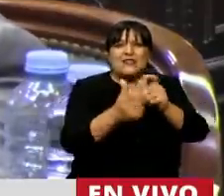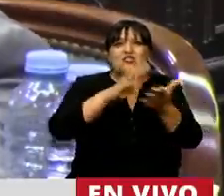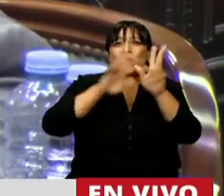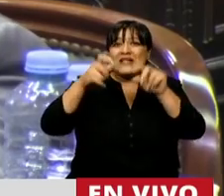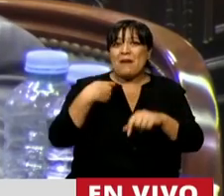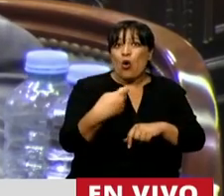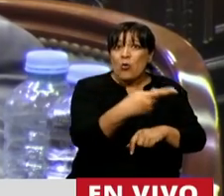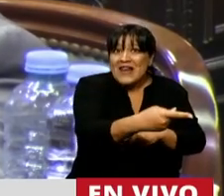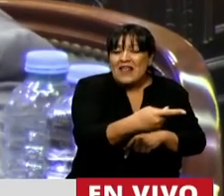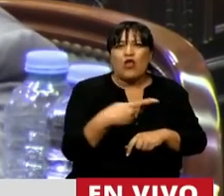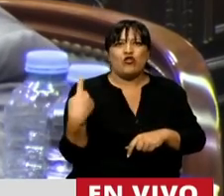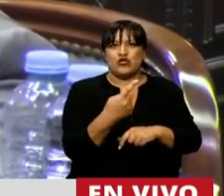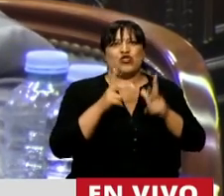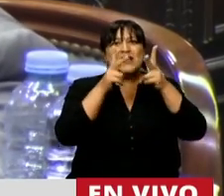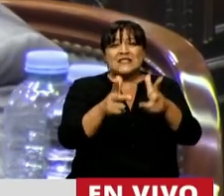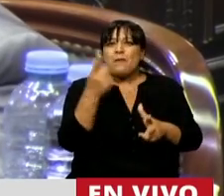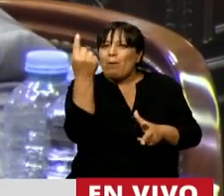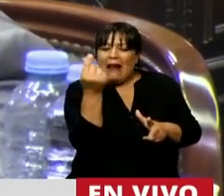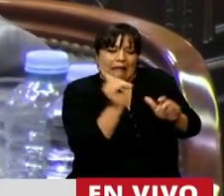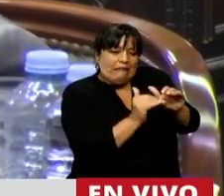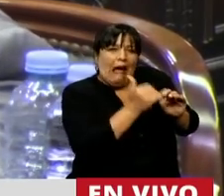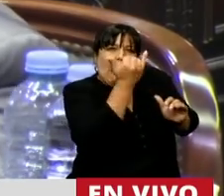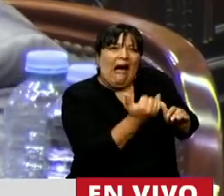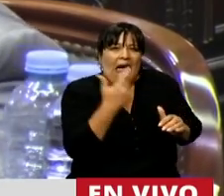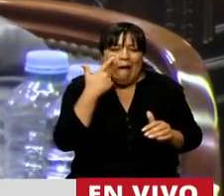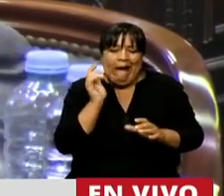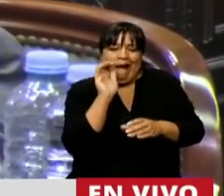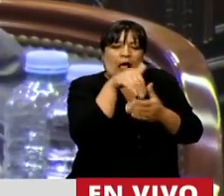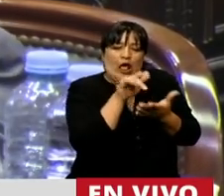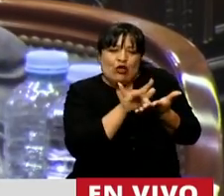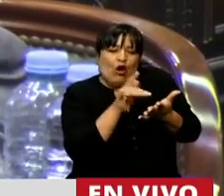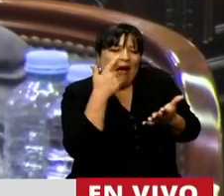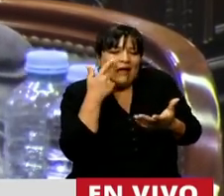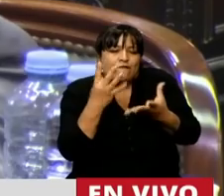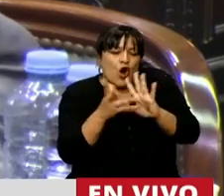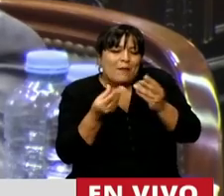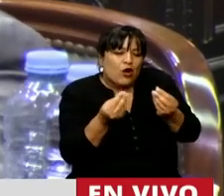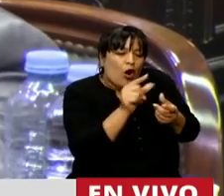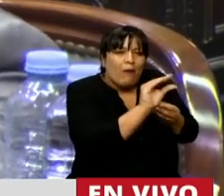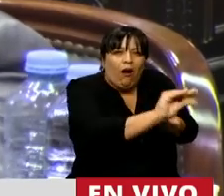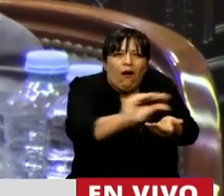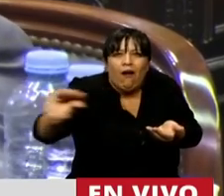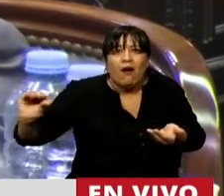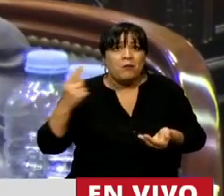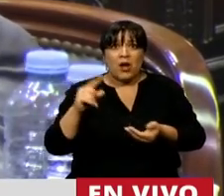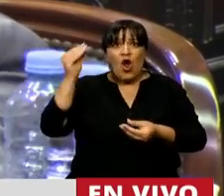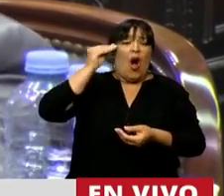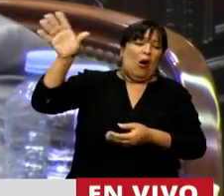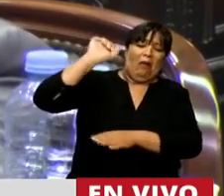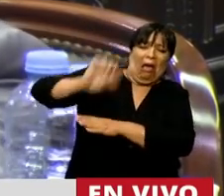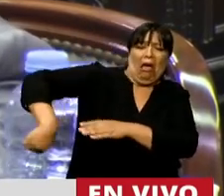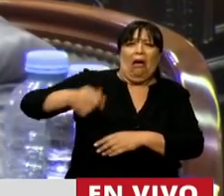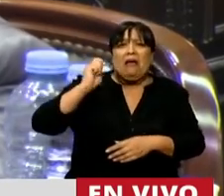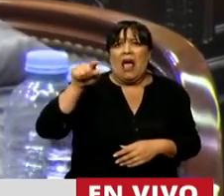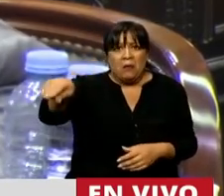previsional, es porque estamos diciendo, ahí hay plata, vamos a meter el diente y veamos cómo la repartimos. Y nos olvidamos automáticamente de que esa